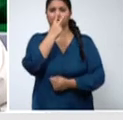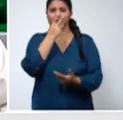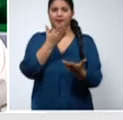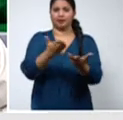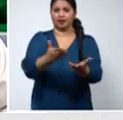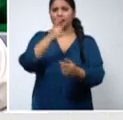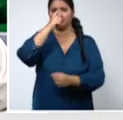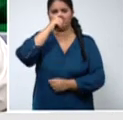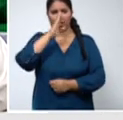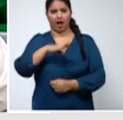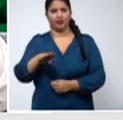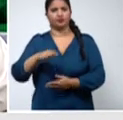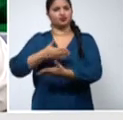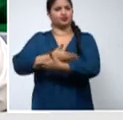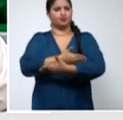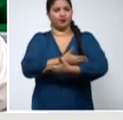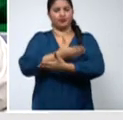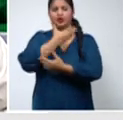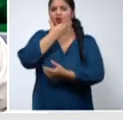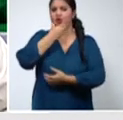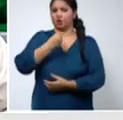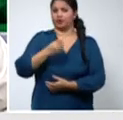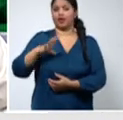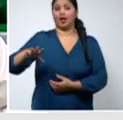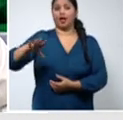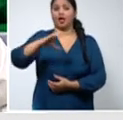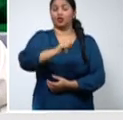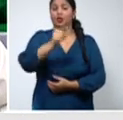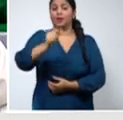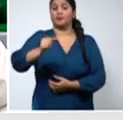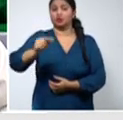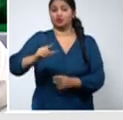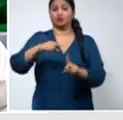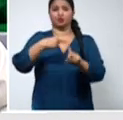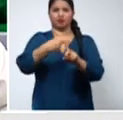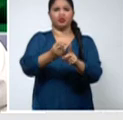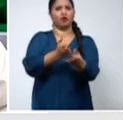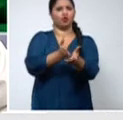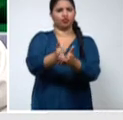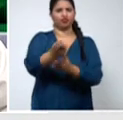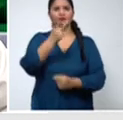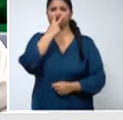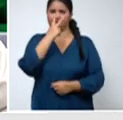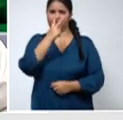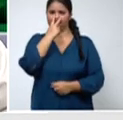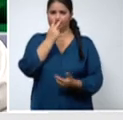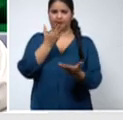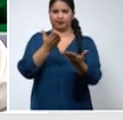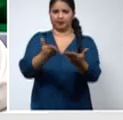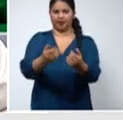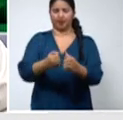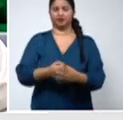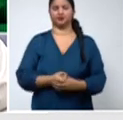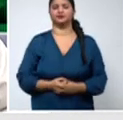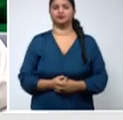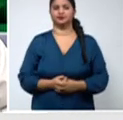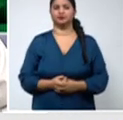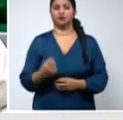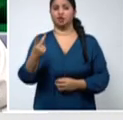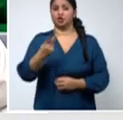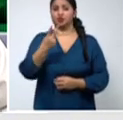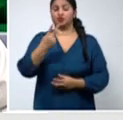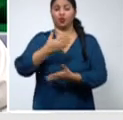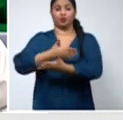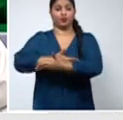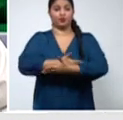cuidados especiales para ellos. Y los 2 lactantes que mencionamos ayer, que estaban